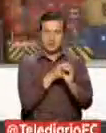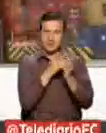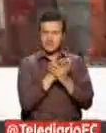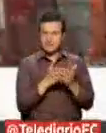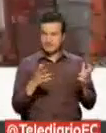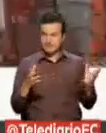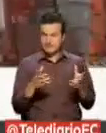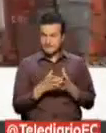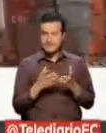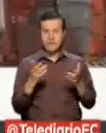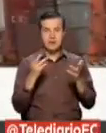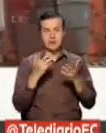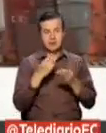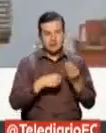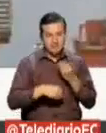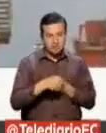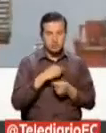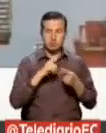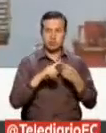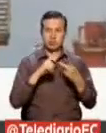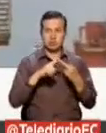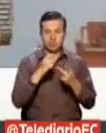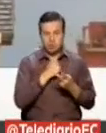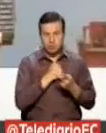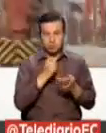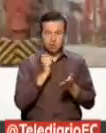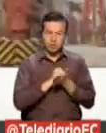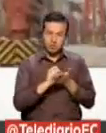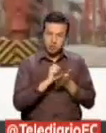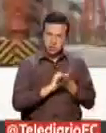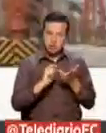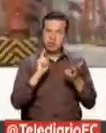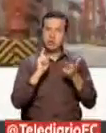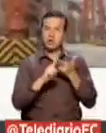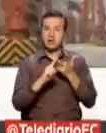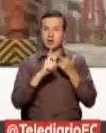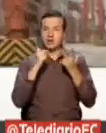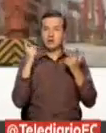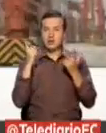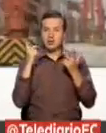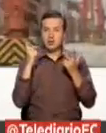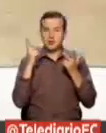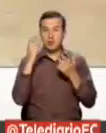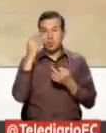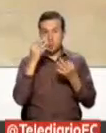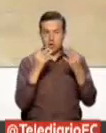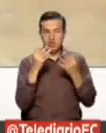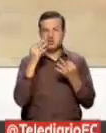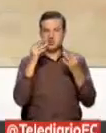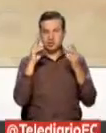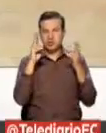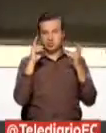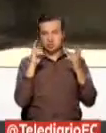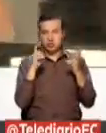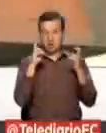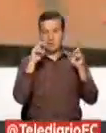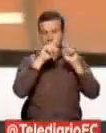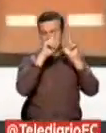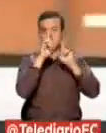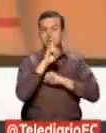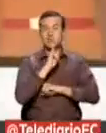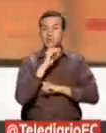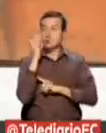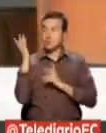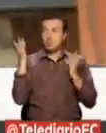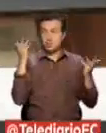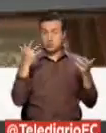inversiones, propiedad intelectual y los juicios en los que están inmersas empresas estadounidenses son algunos de los temas sensibles que ambas